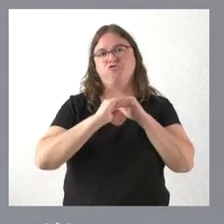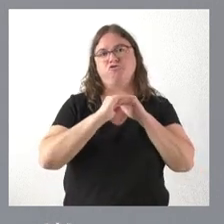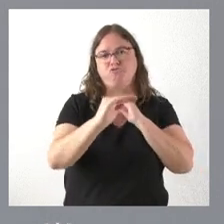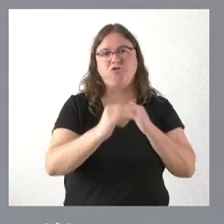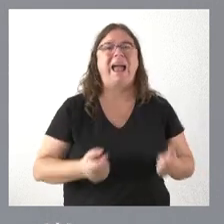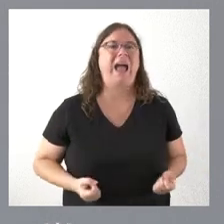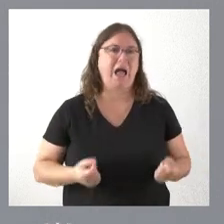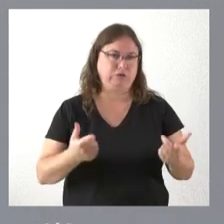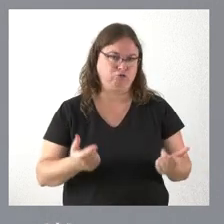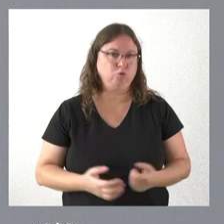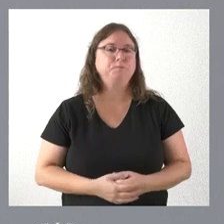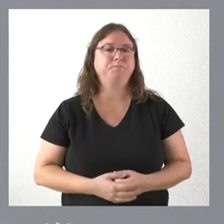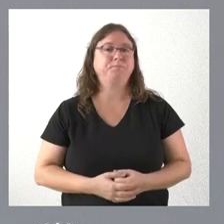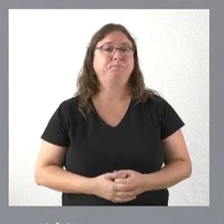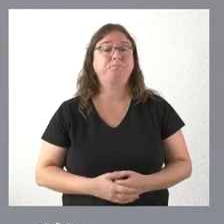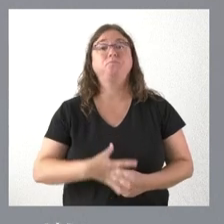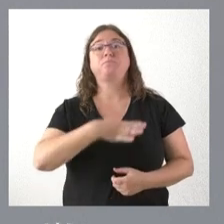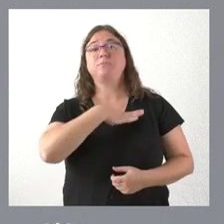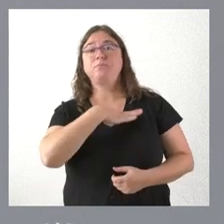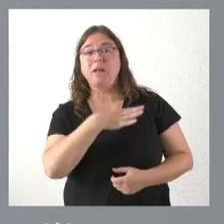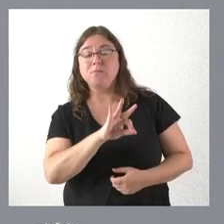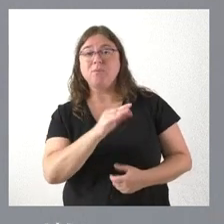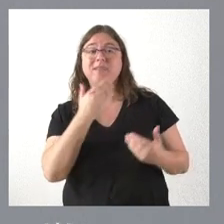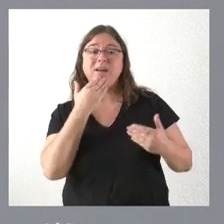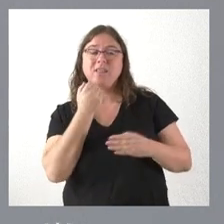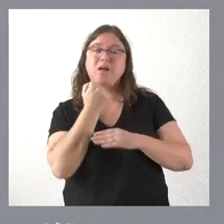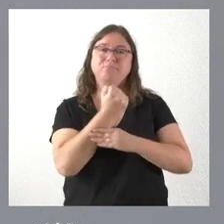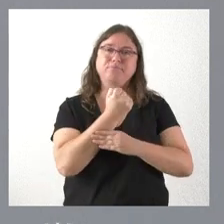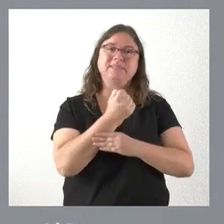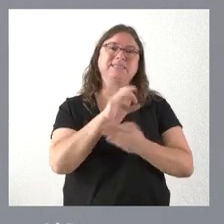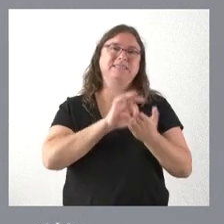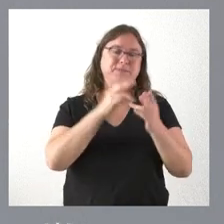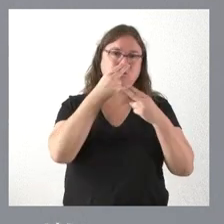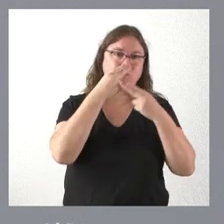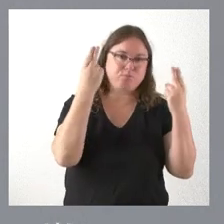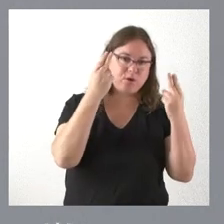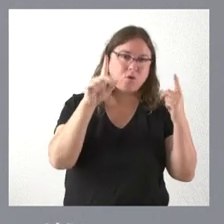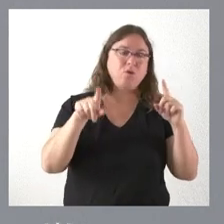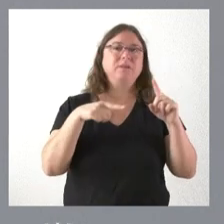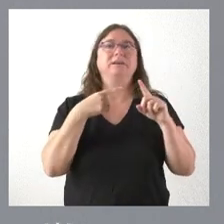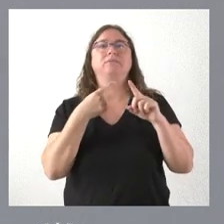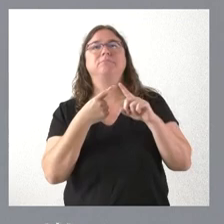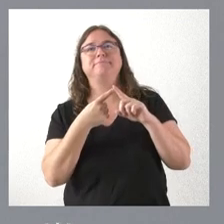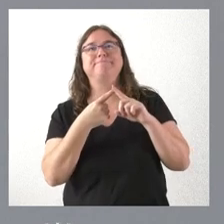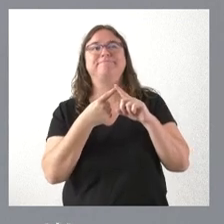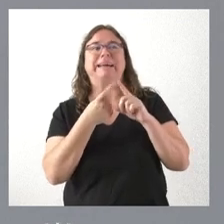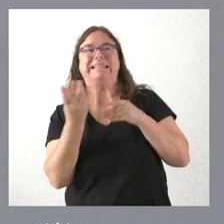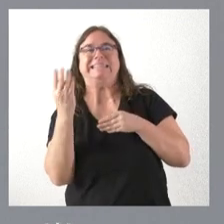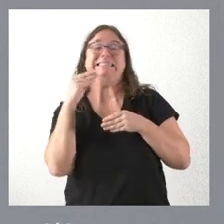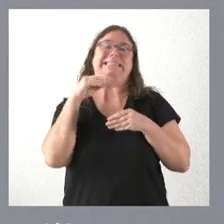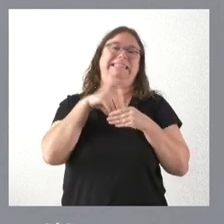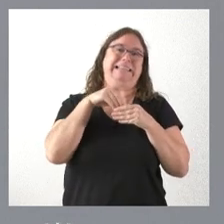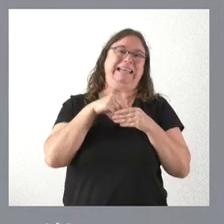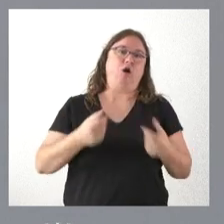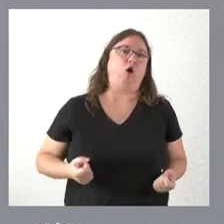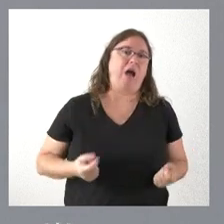costes bien mediante el refuerzo de servicios públicos y la internalización de algunos